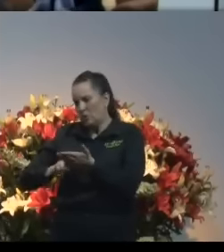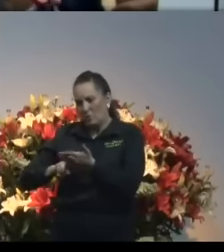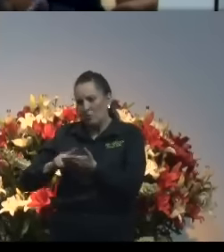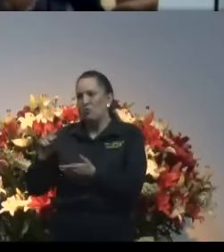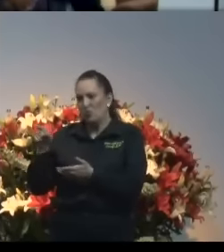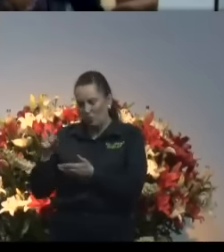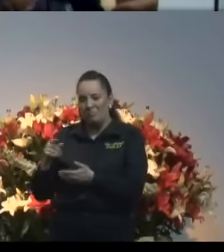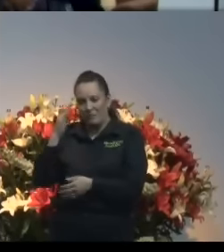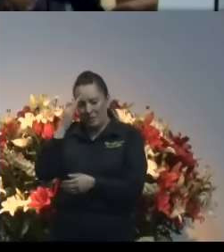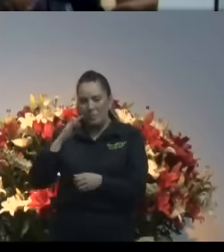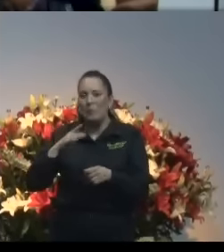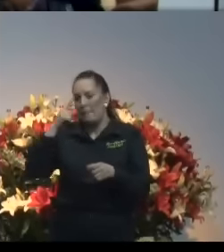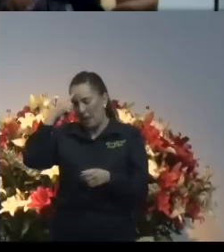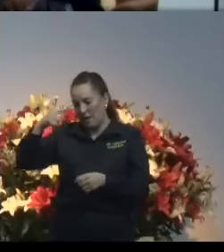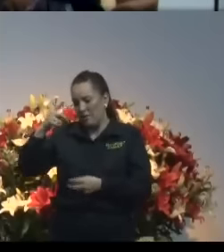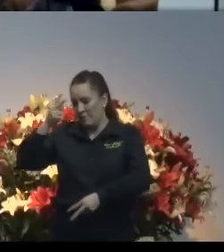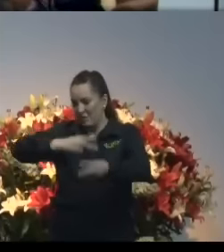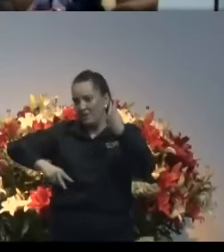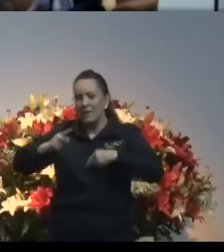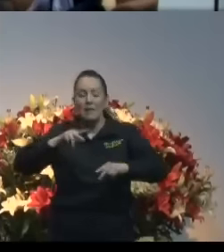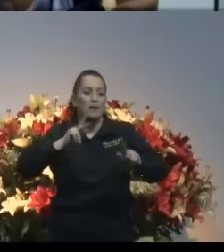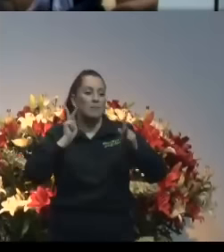comunidad. Muchas gracias.